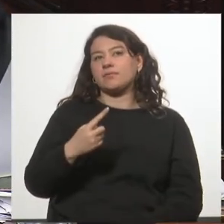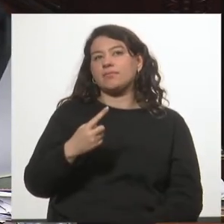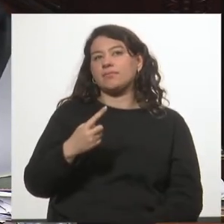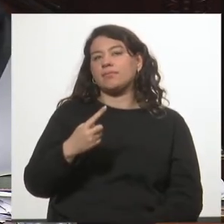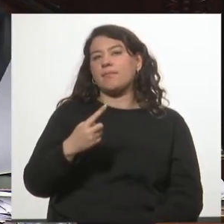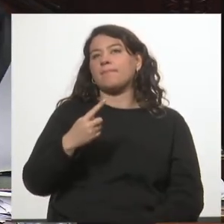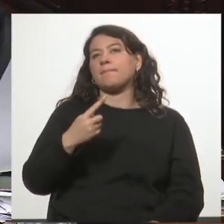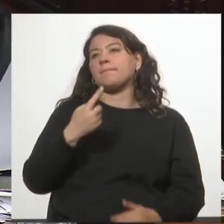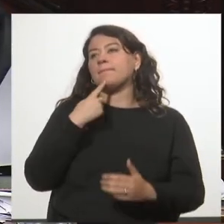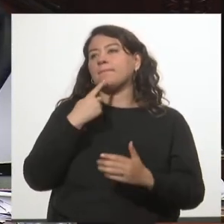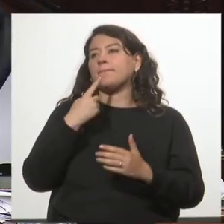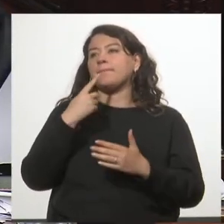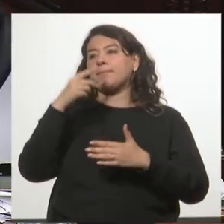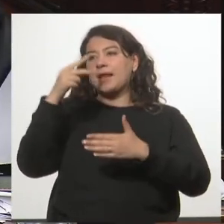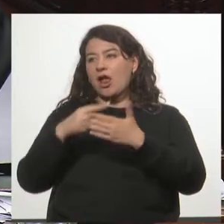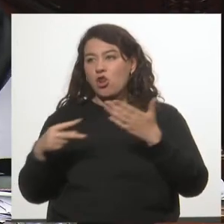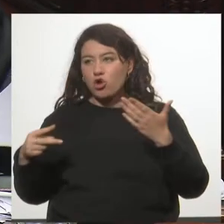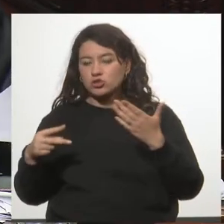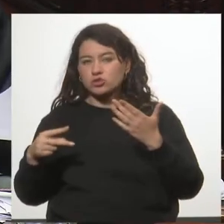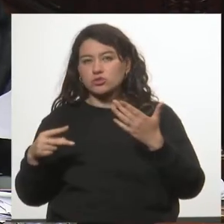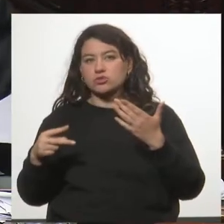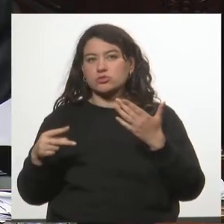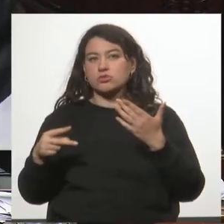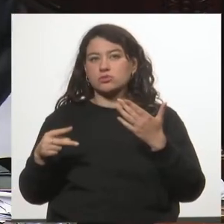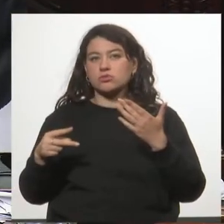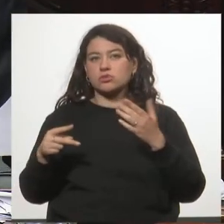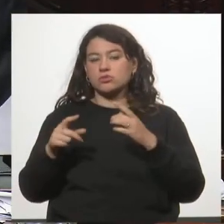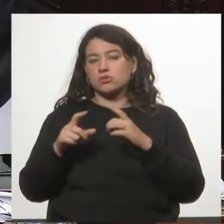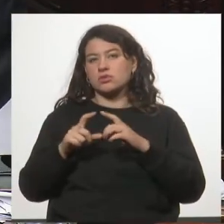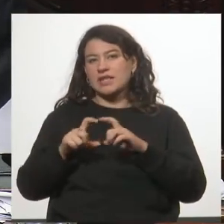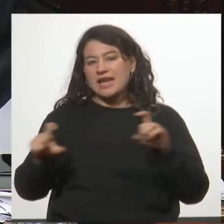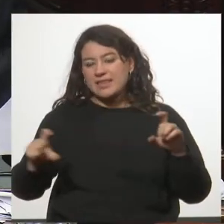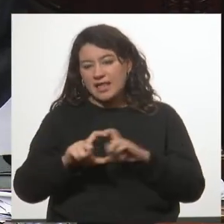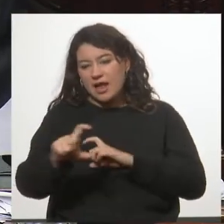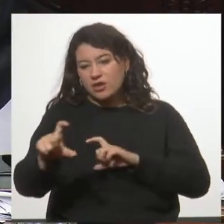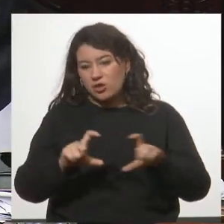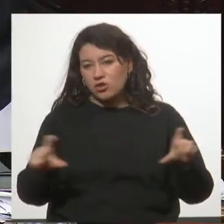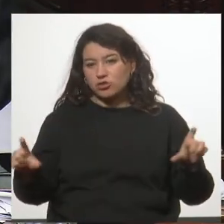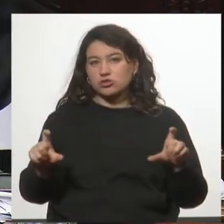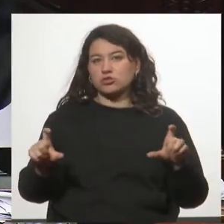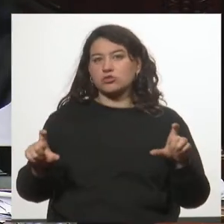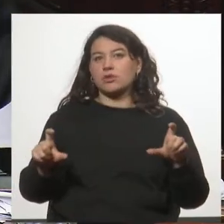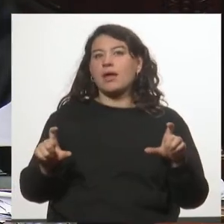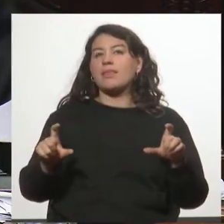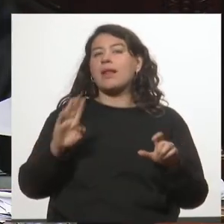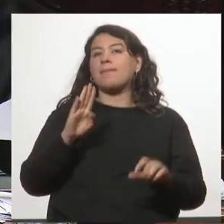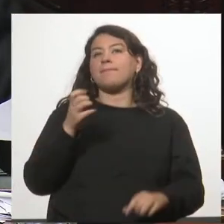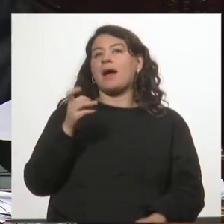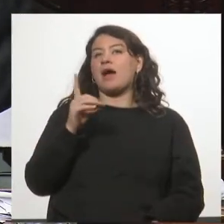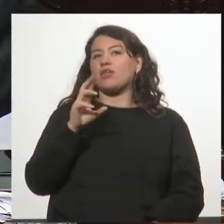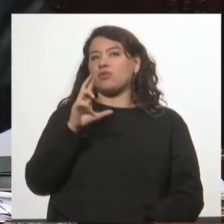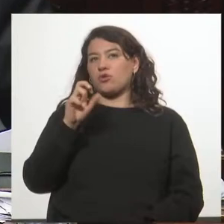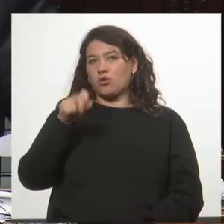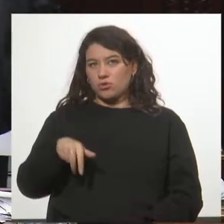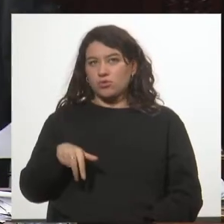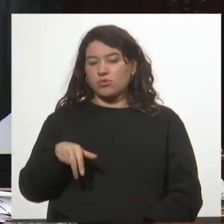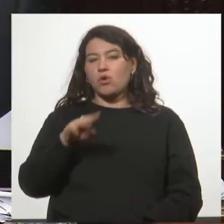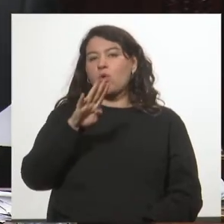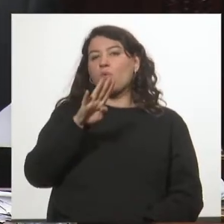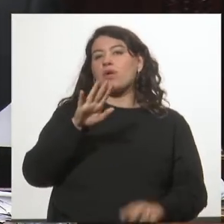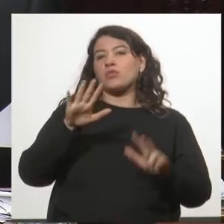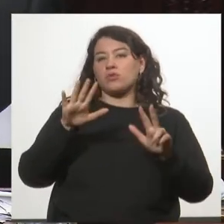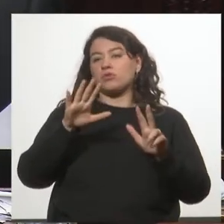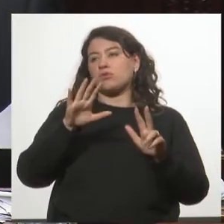planos sanitarios del padrón 400 94 82 entonces ahí sí